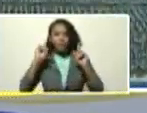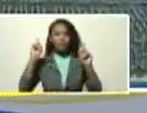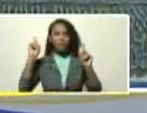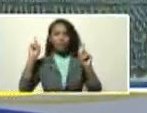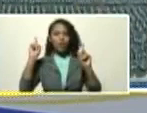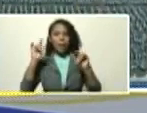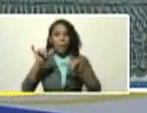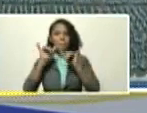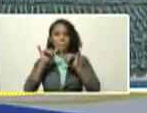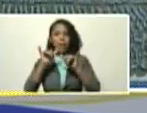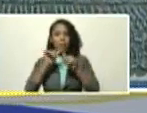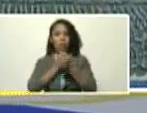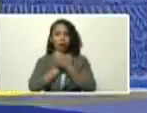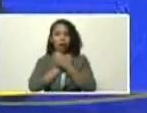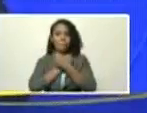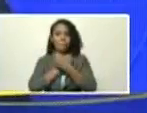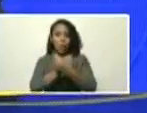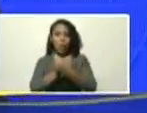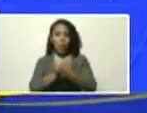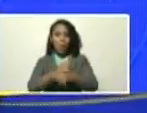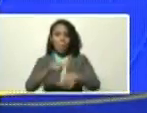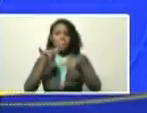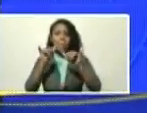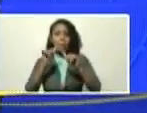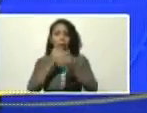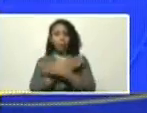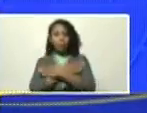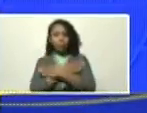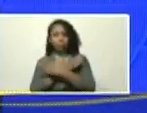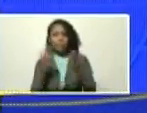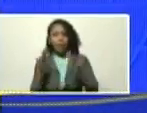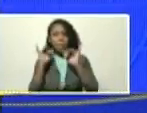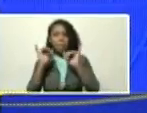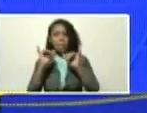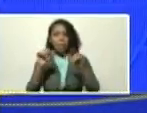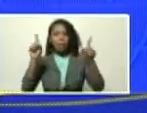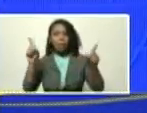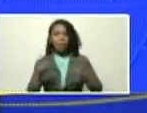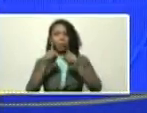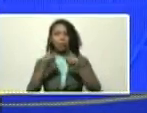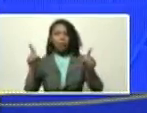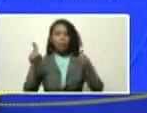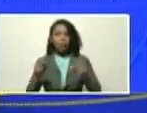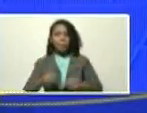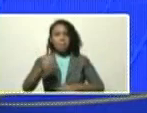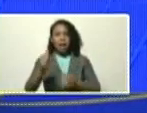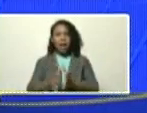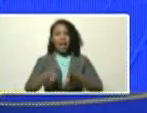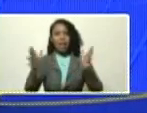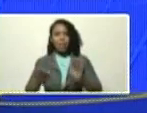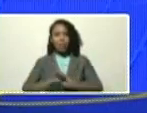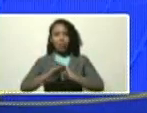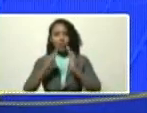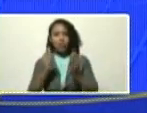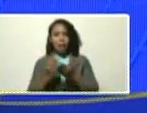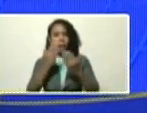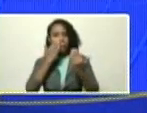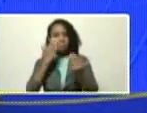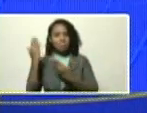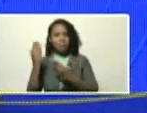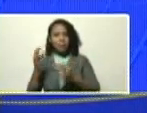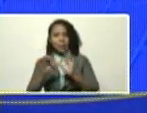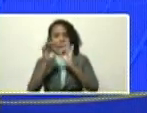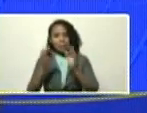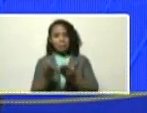con el mismo amor, con la misma entrega de la misma orquesta, la orquesta más grande del mundo. Vamos a